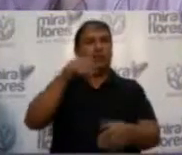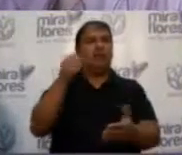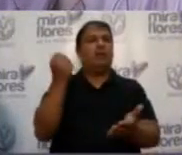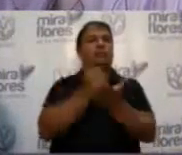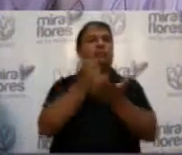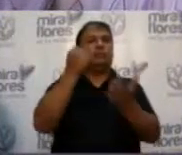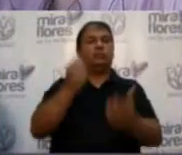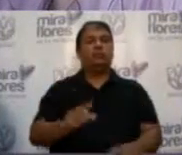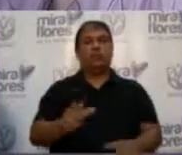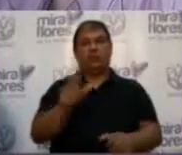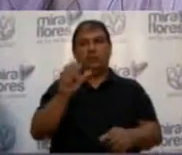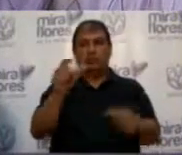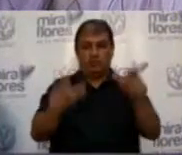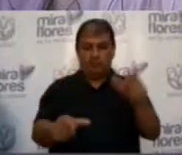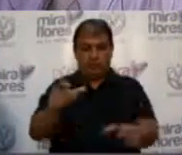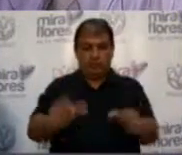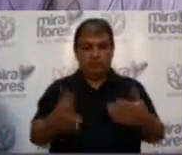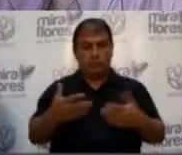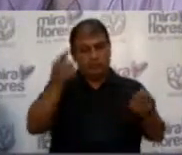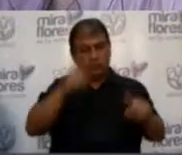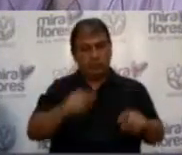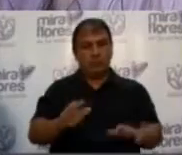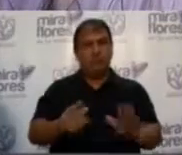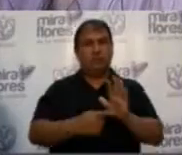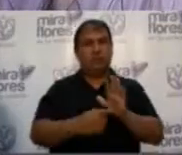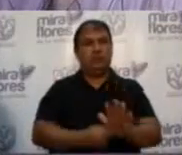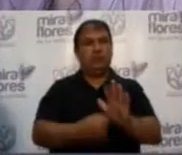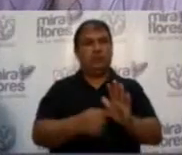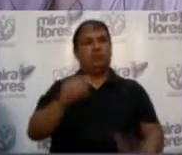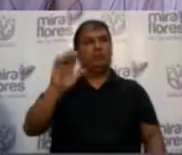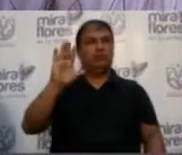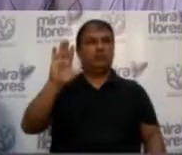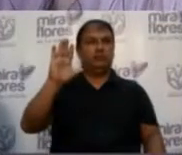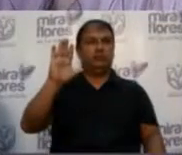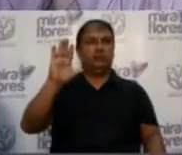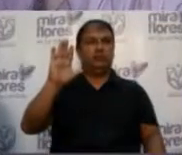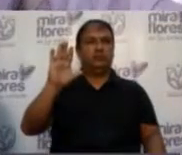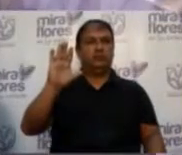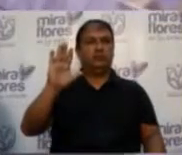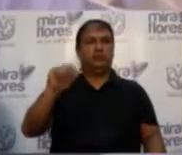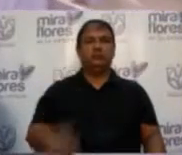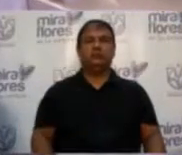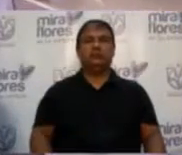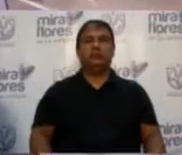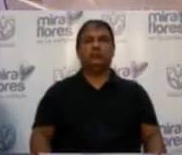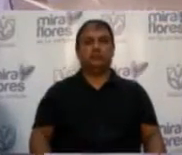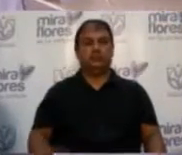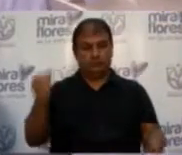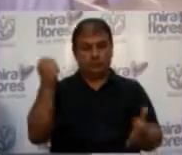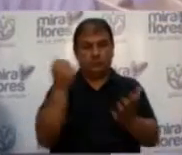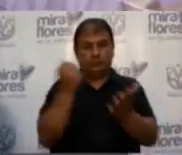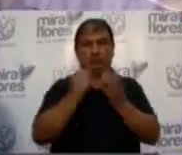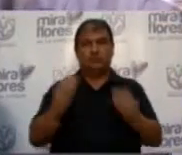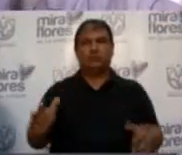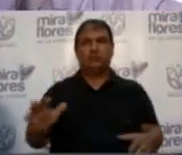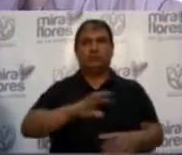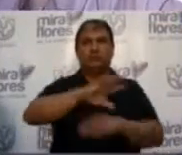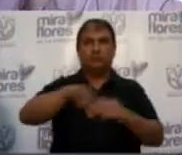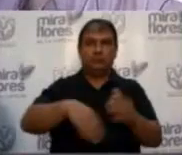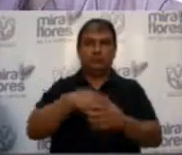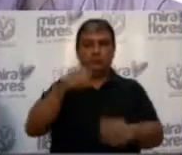Aquellos miembros del Consejo que estén a favor de aprobarla, sírvanse a expresarlo en señal de conformidad. Se aprueba por unanimidad de